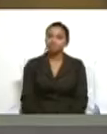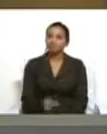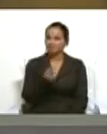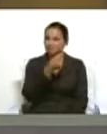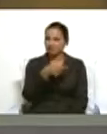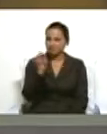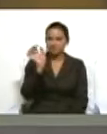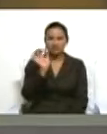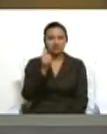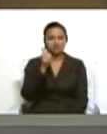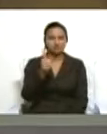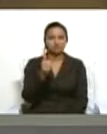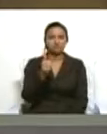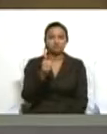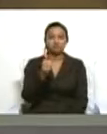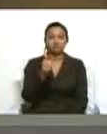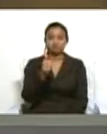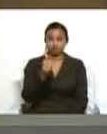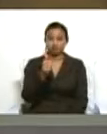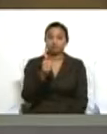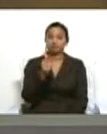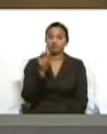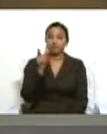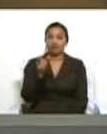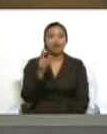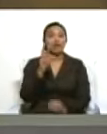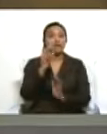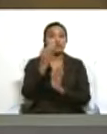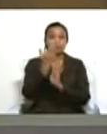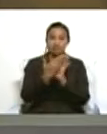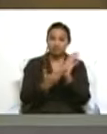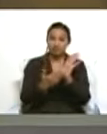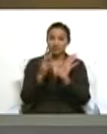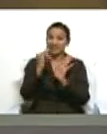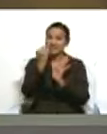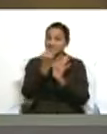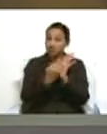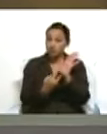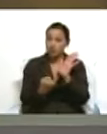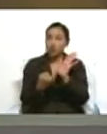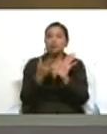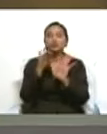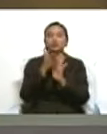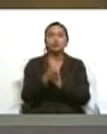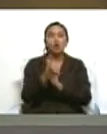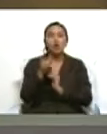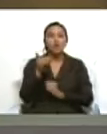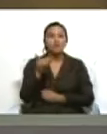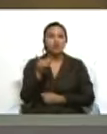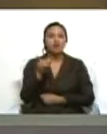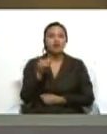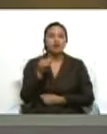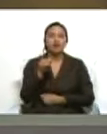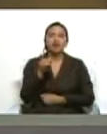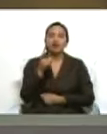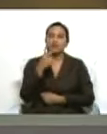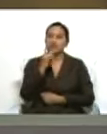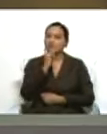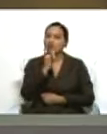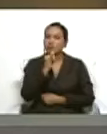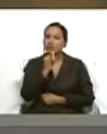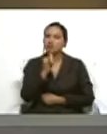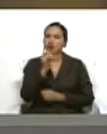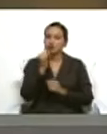Y a propósito del registro de la gran misión Viva Venezuela, mi patria querida, el presidente Nicolás Maduro envió un mensaje